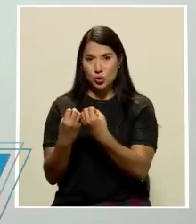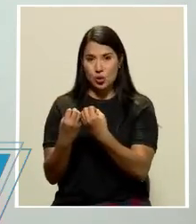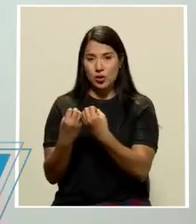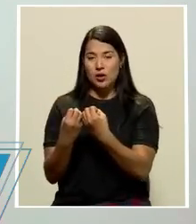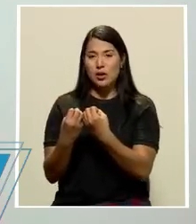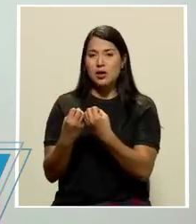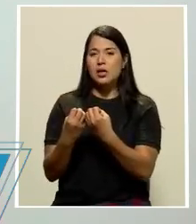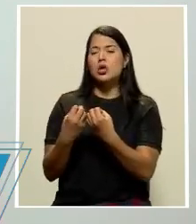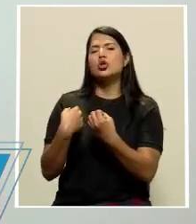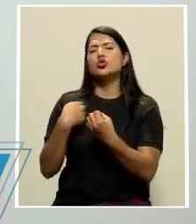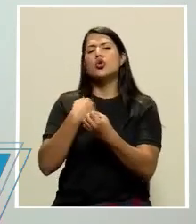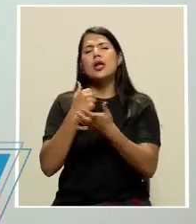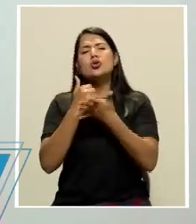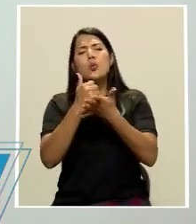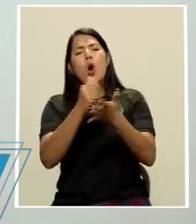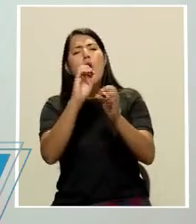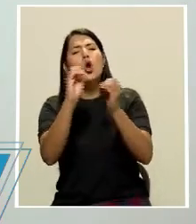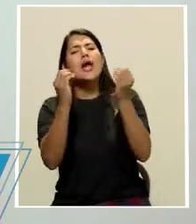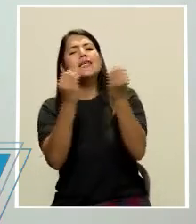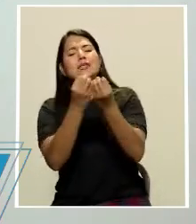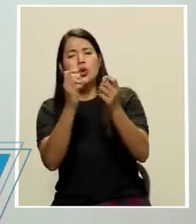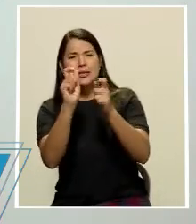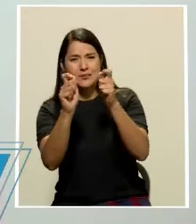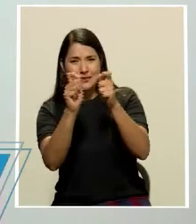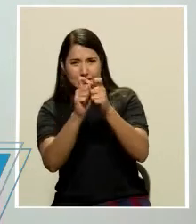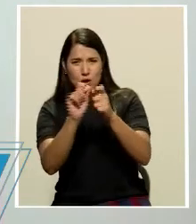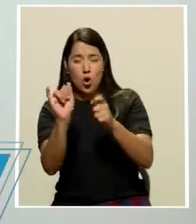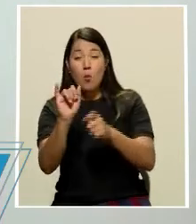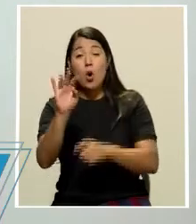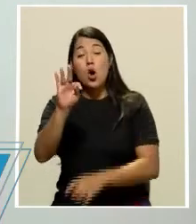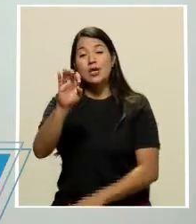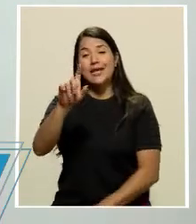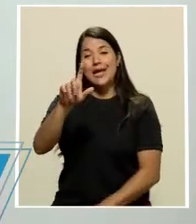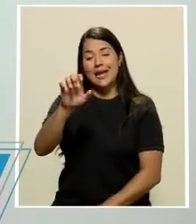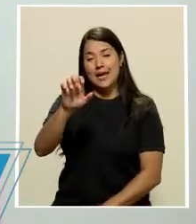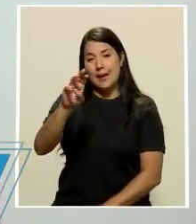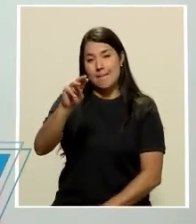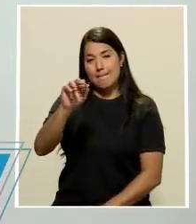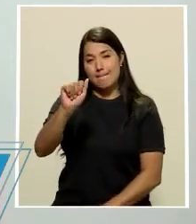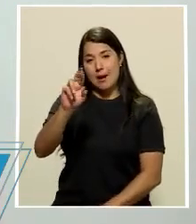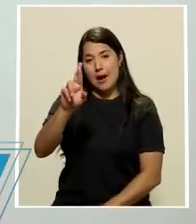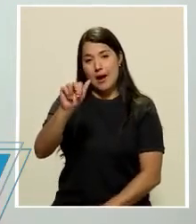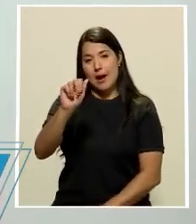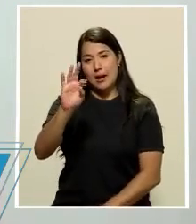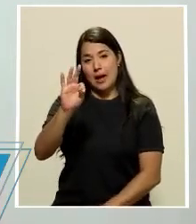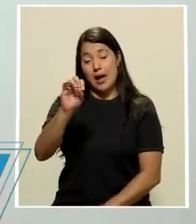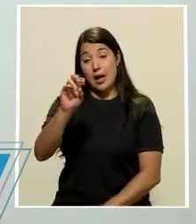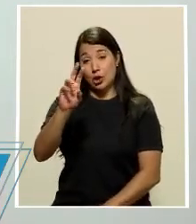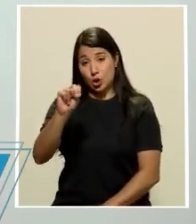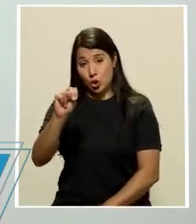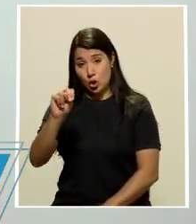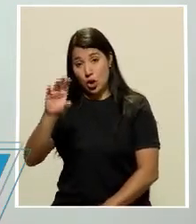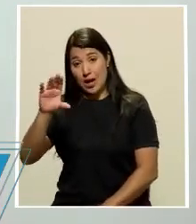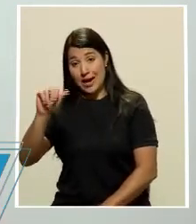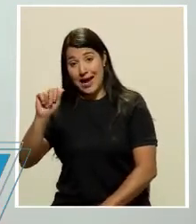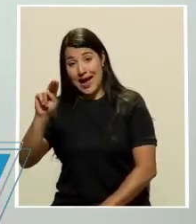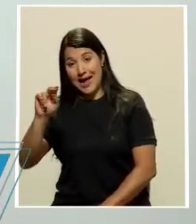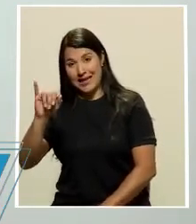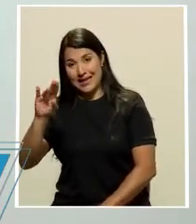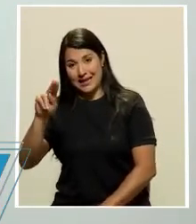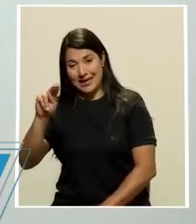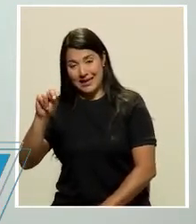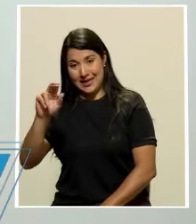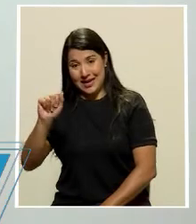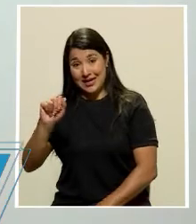son organizaciones puntuales. Por ejemplo, digamos Telemaratón Canina. Es decir, son organizaciones que se dedican a atender este